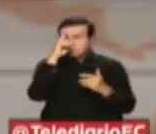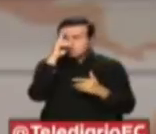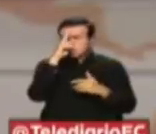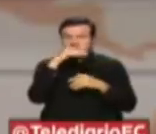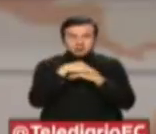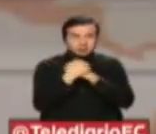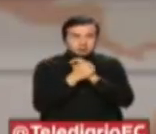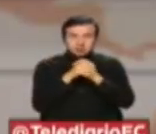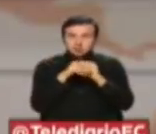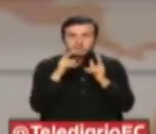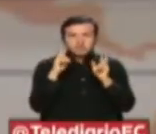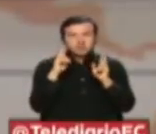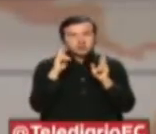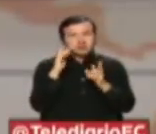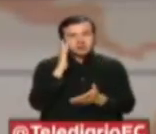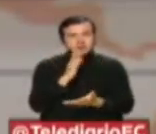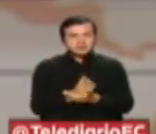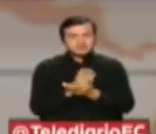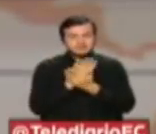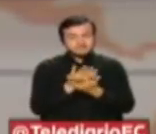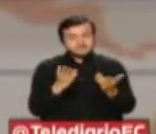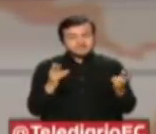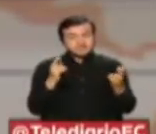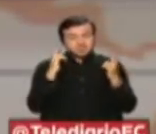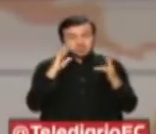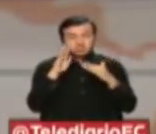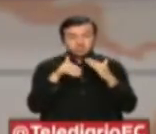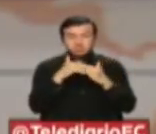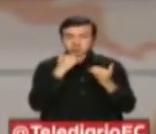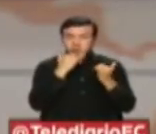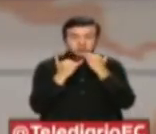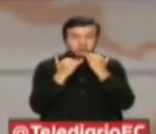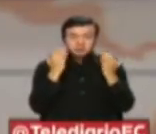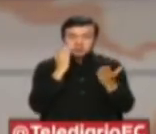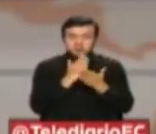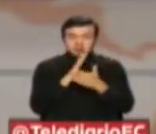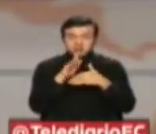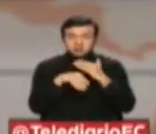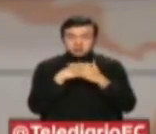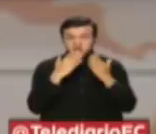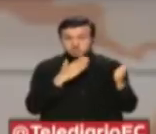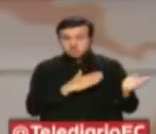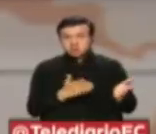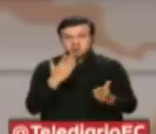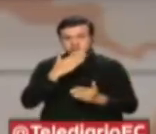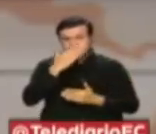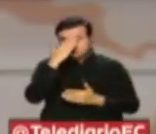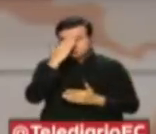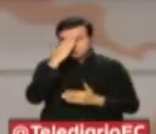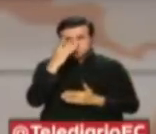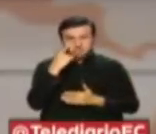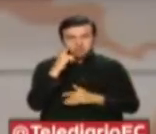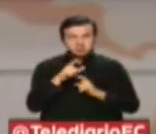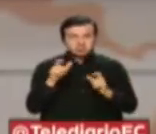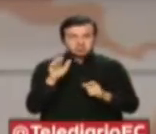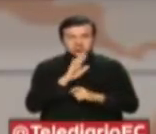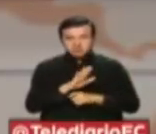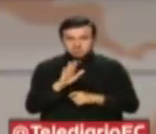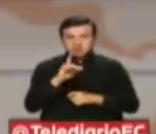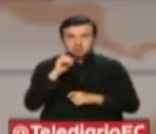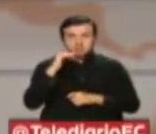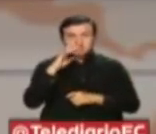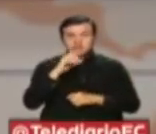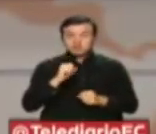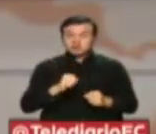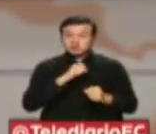esperemos que no sea así esperemos que eso no sea así pero todo lo que hicieron puede comprar a cualquier y tenemos que ser más